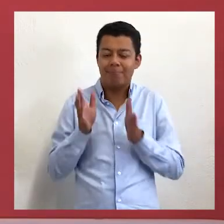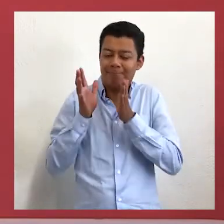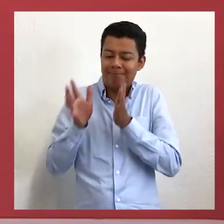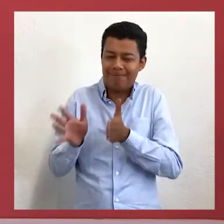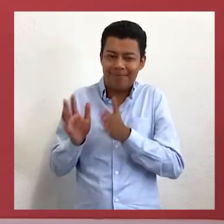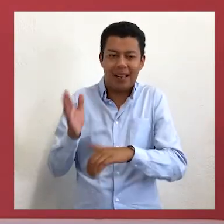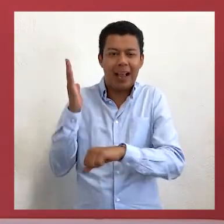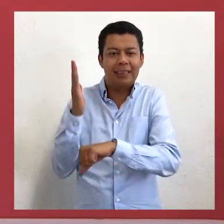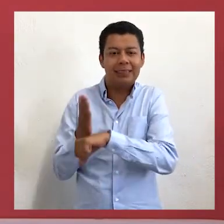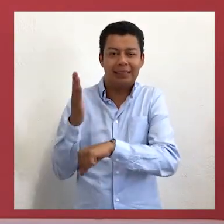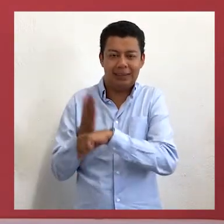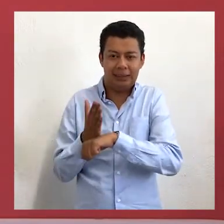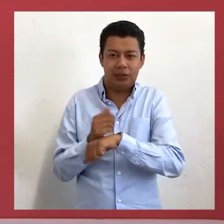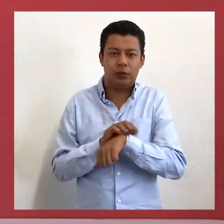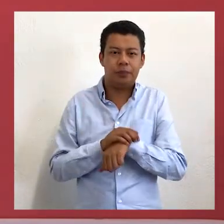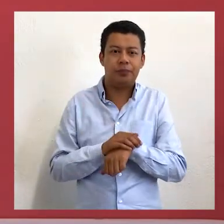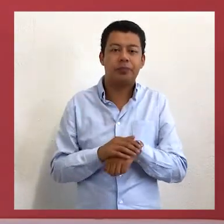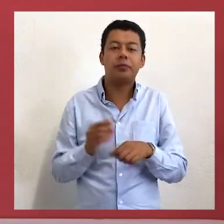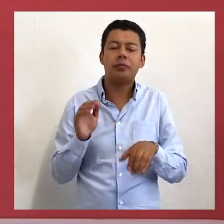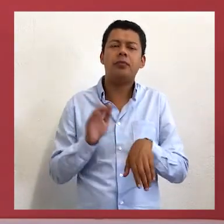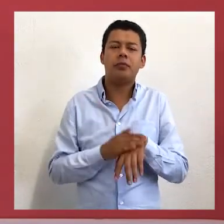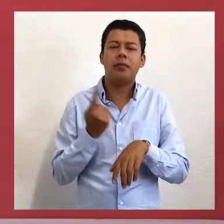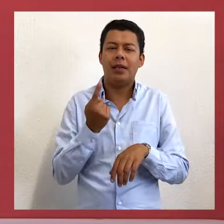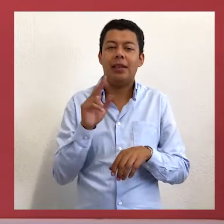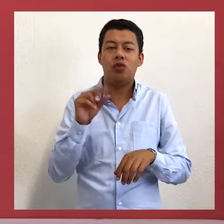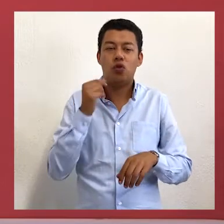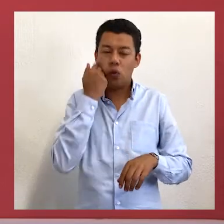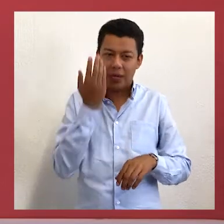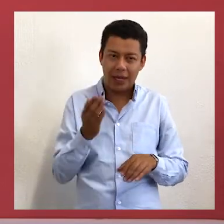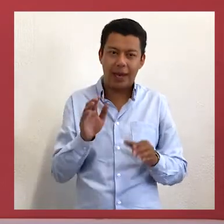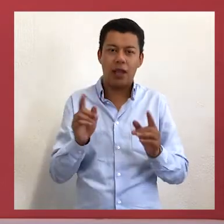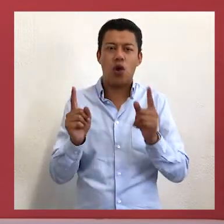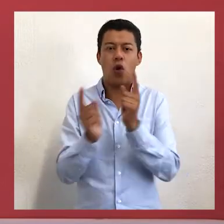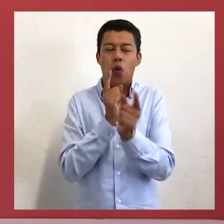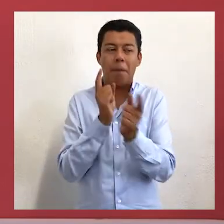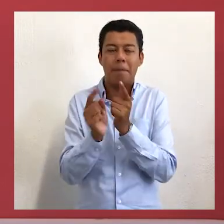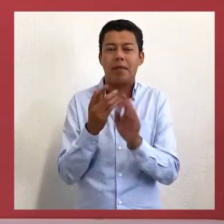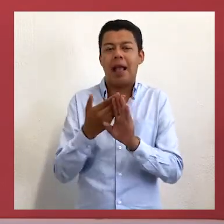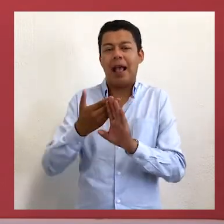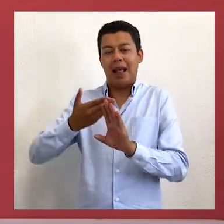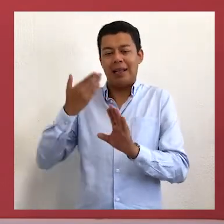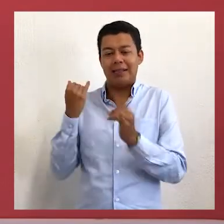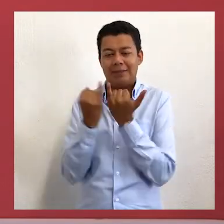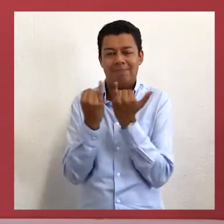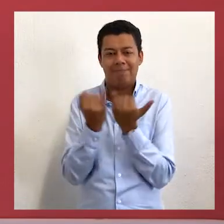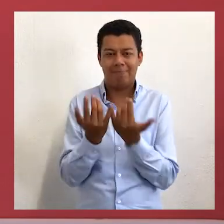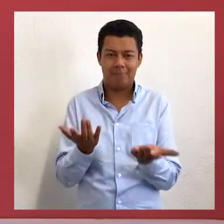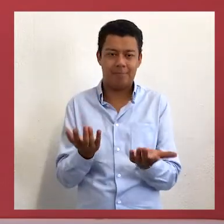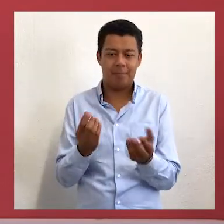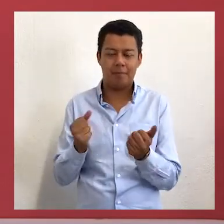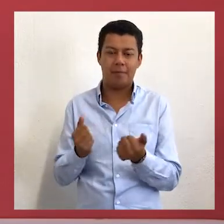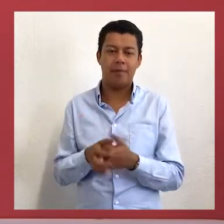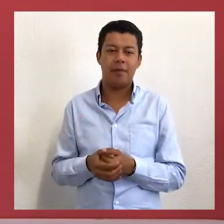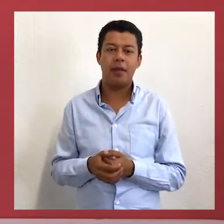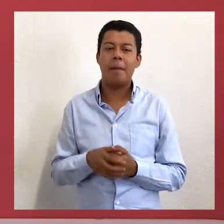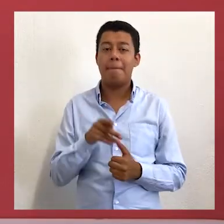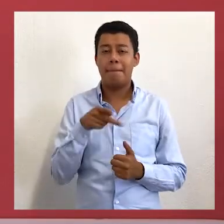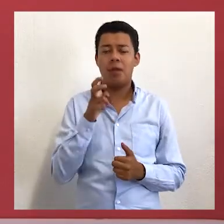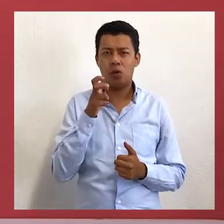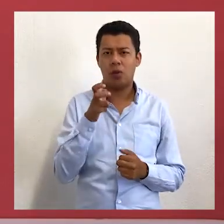los regañamos, castigamos por el hecho de que no están conviviendo como antes. Pero esto es